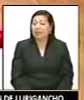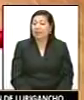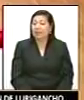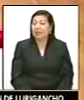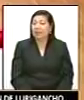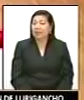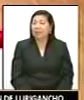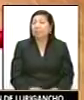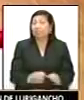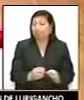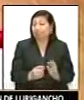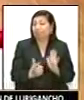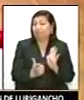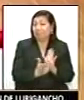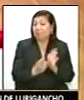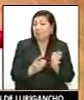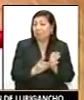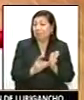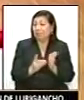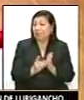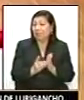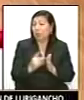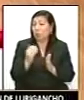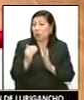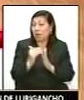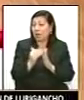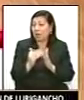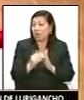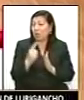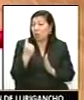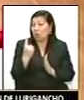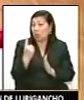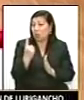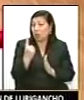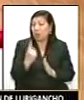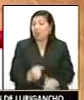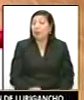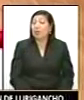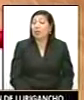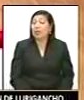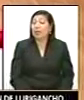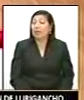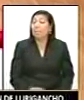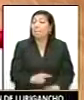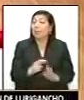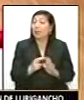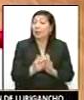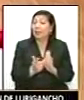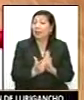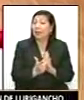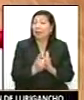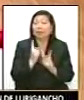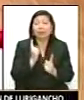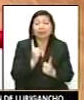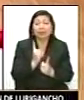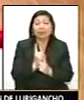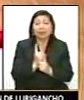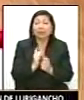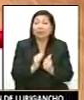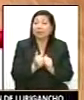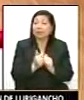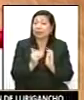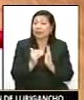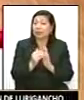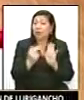la fórmula legal del predictamen consta de un artículo, una disposición transitoria. El proyecto de ley tiene el objeto de modificar